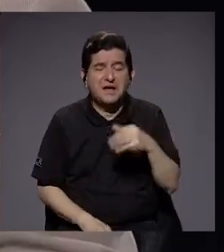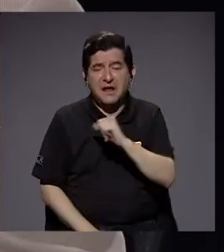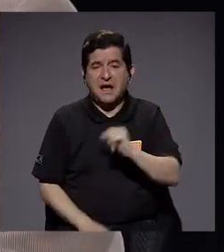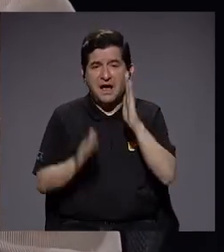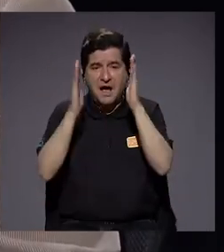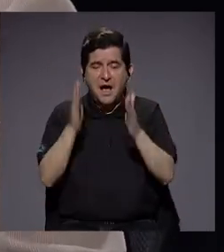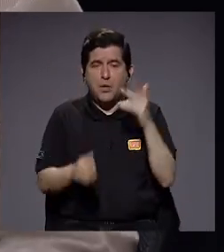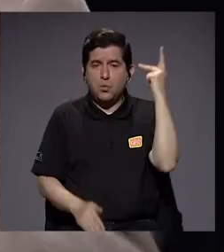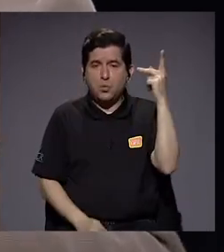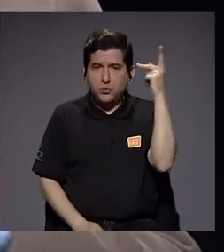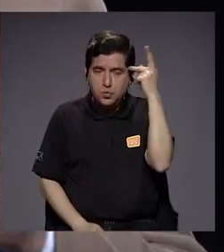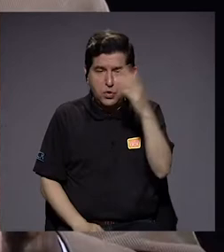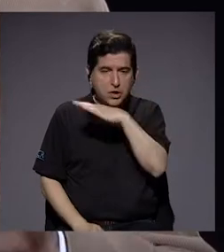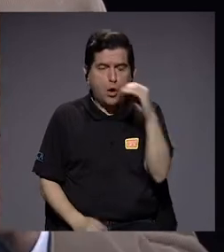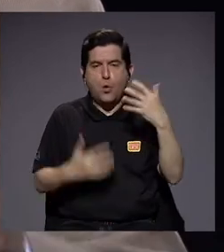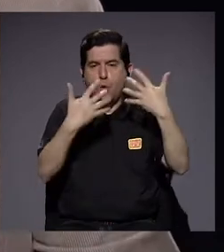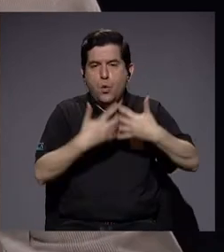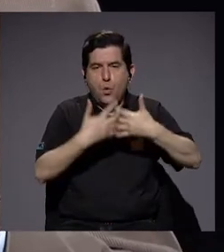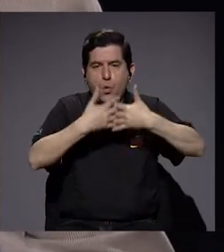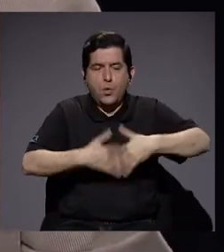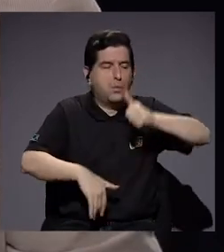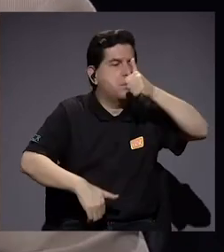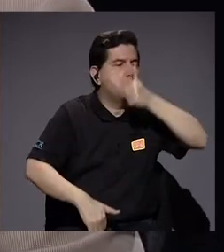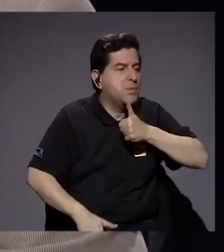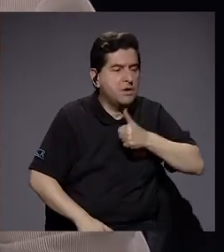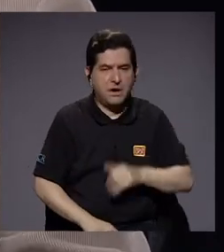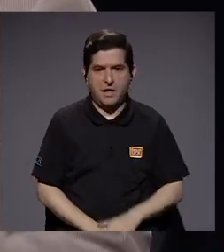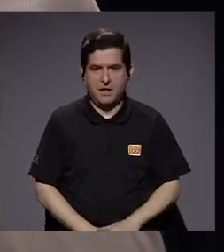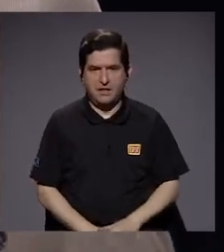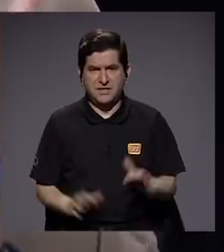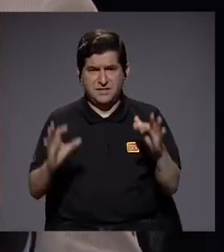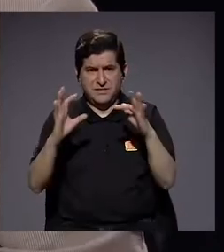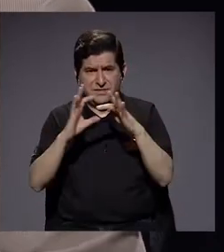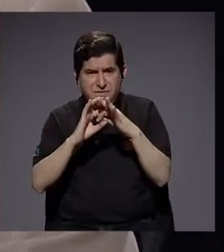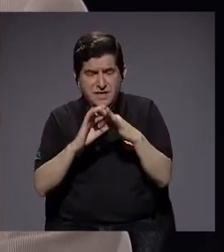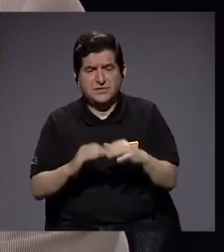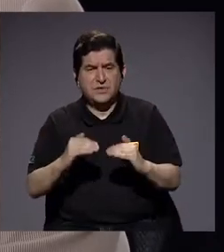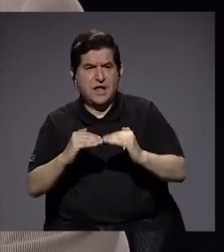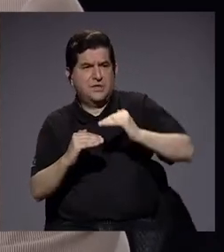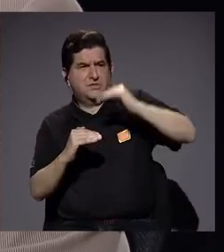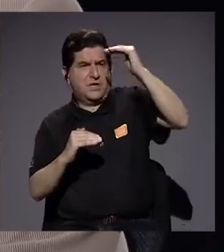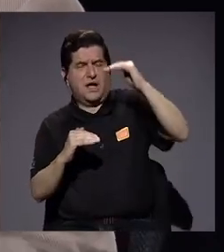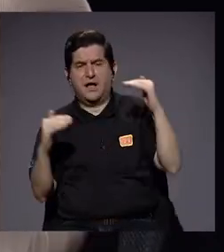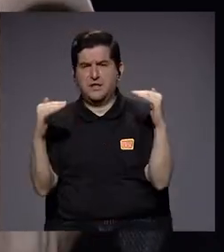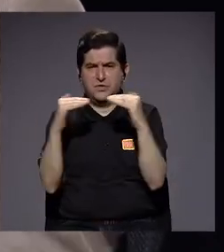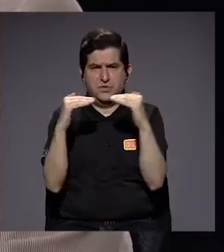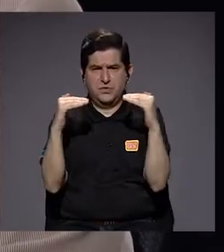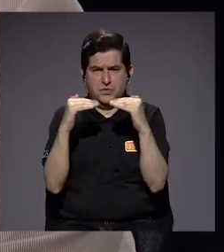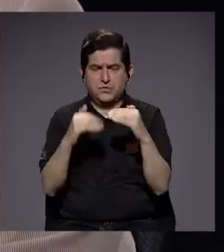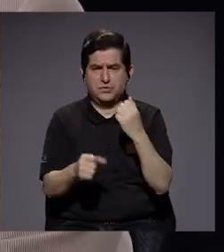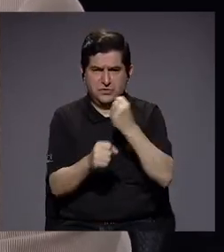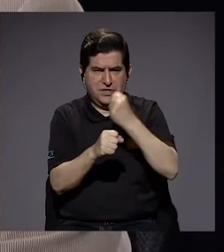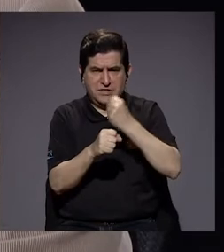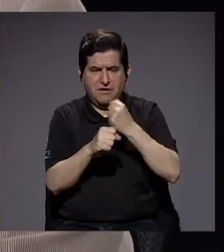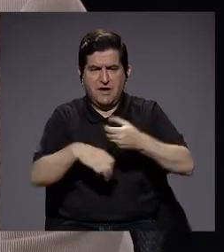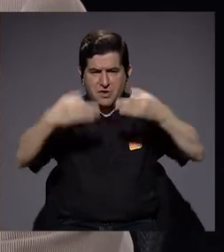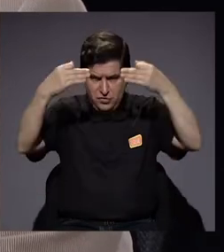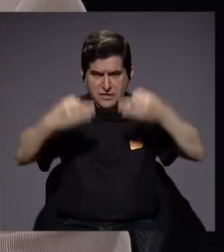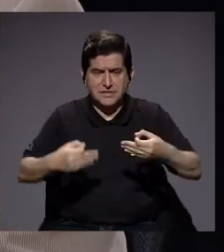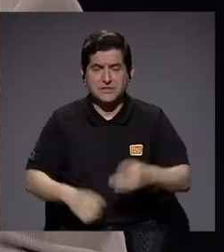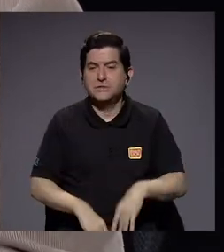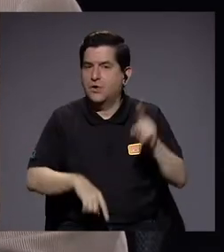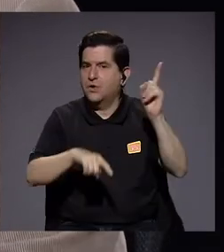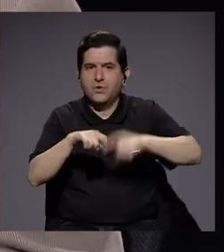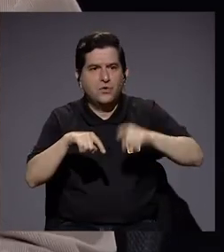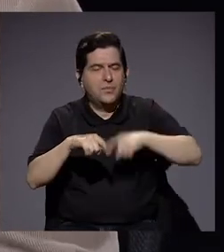autoridades políticas o autoridades, digamos, de empresas privadas, del más alto, los más altos puestos de toma de decisión.